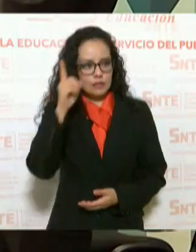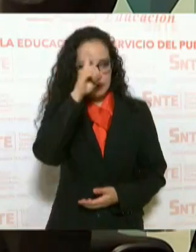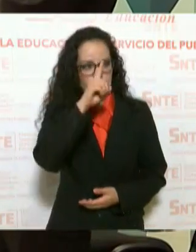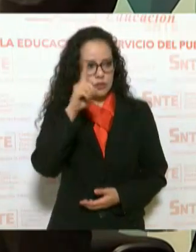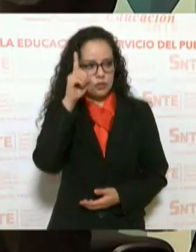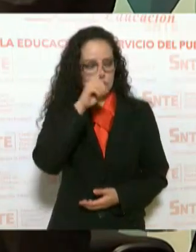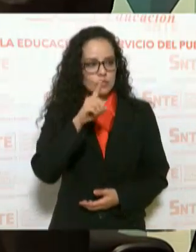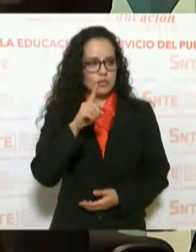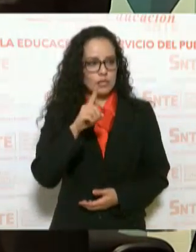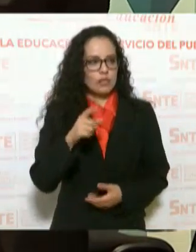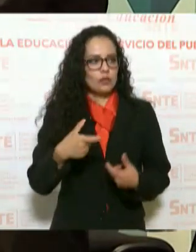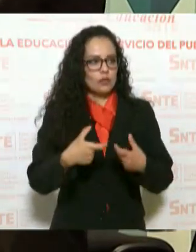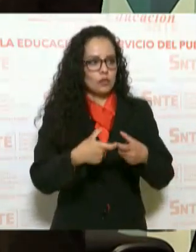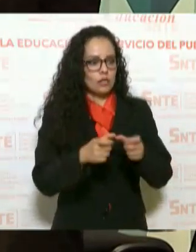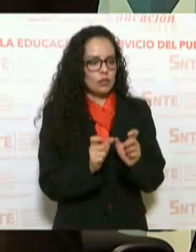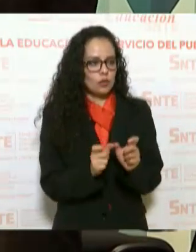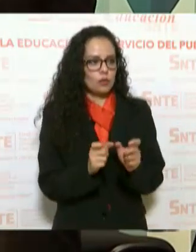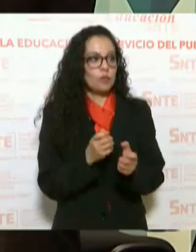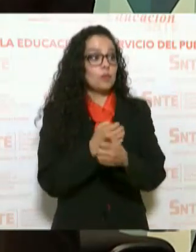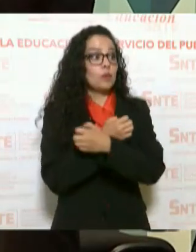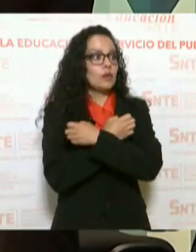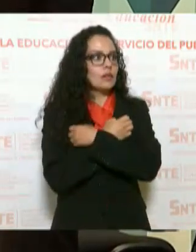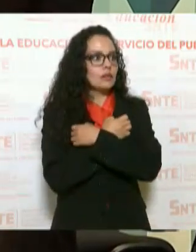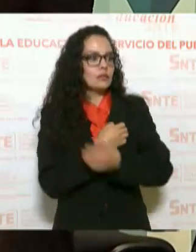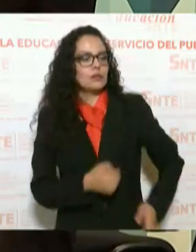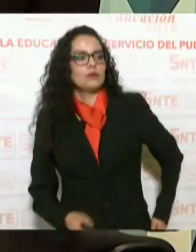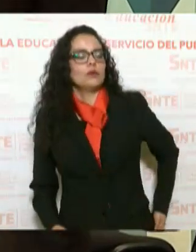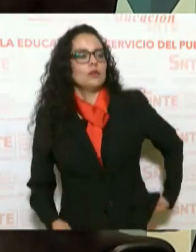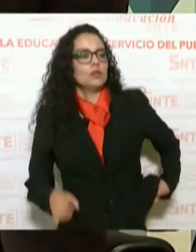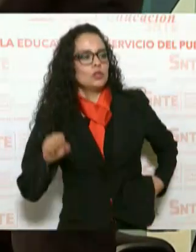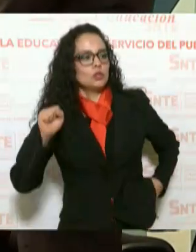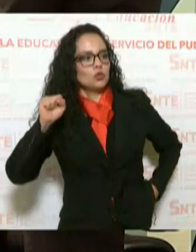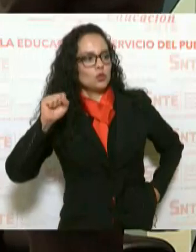de la Educación, Susan Hotwood.